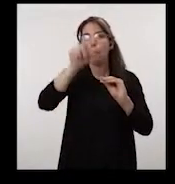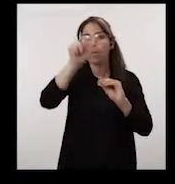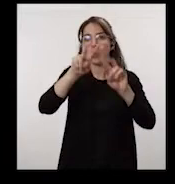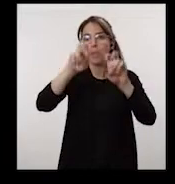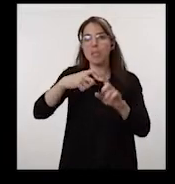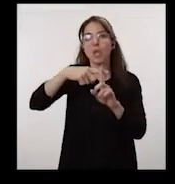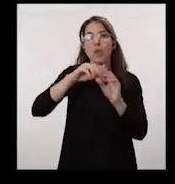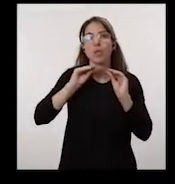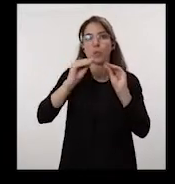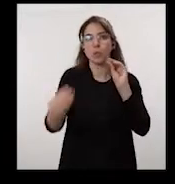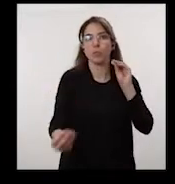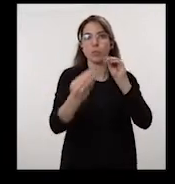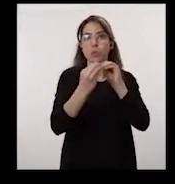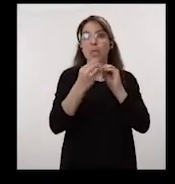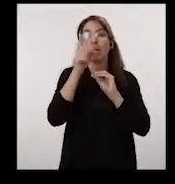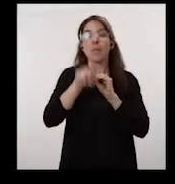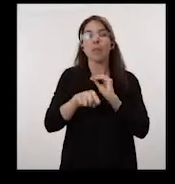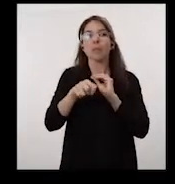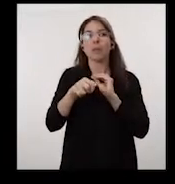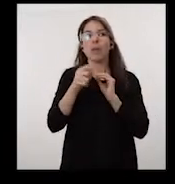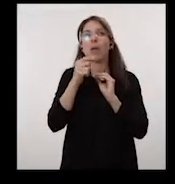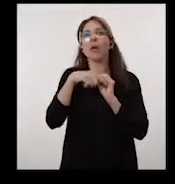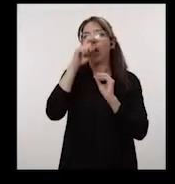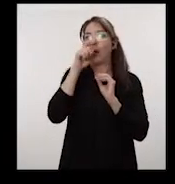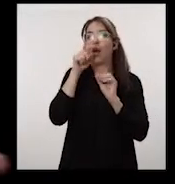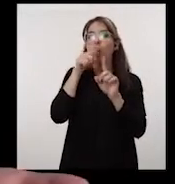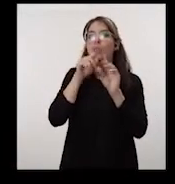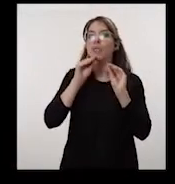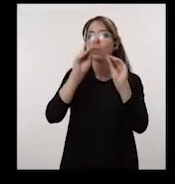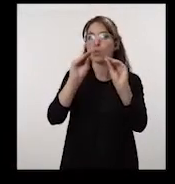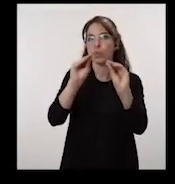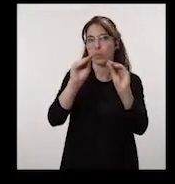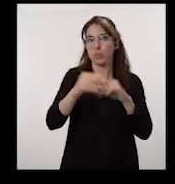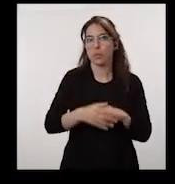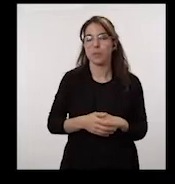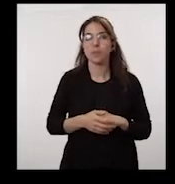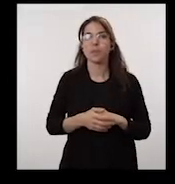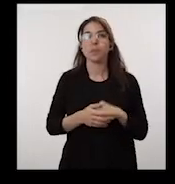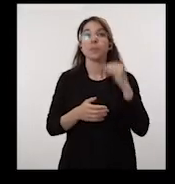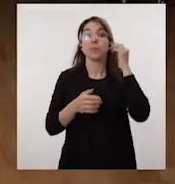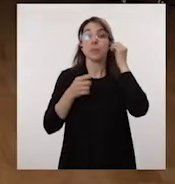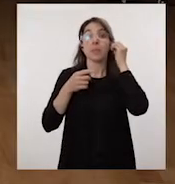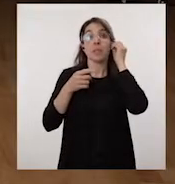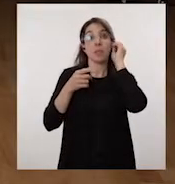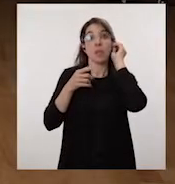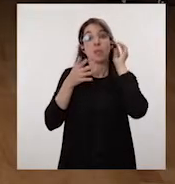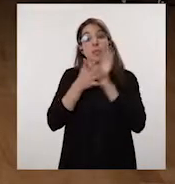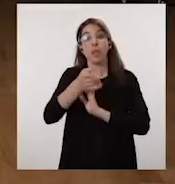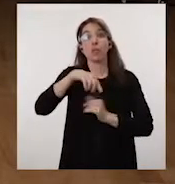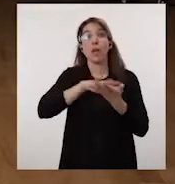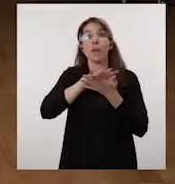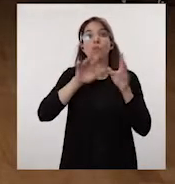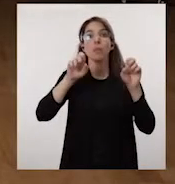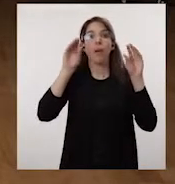del investigador y que también tenga en cuenta cuáles son sus objetivos atendiendo a diferentes criterios hablaremos de formación hablaremos de ayudas